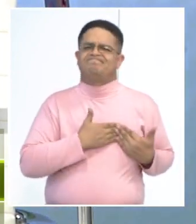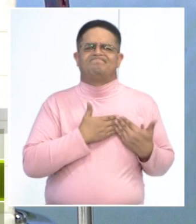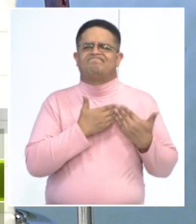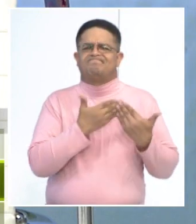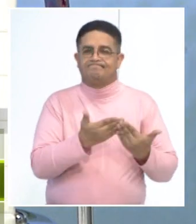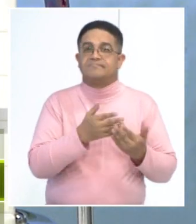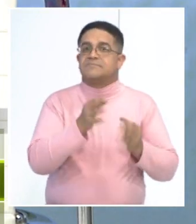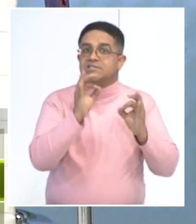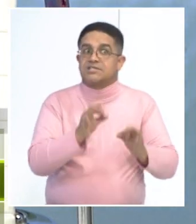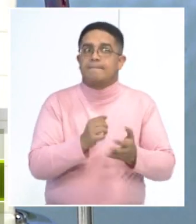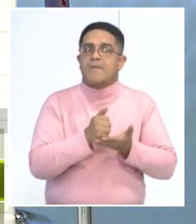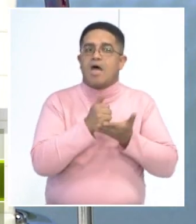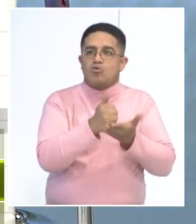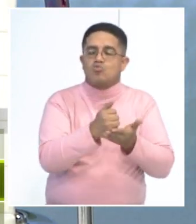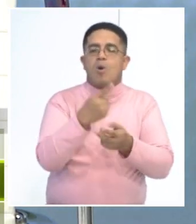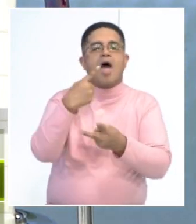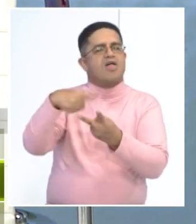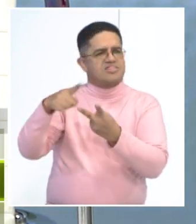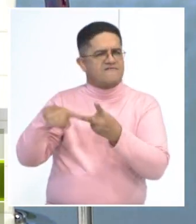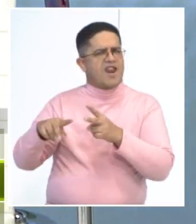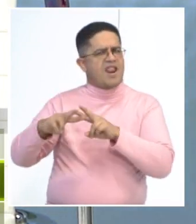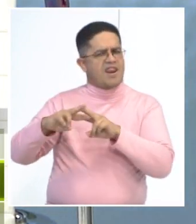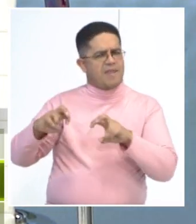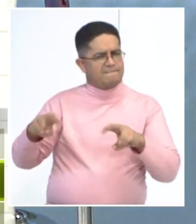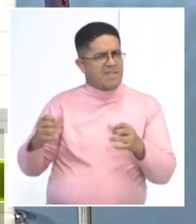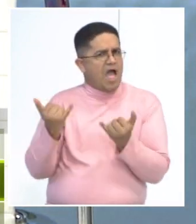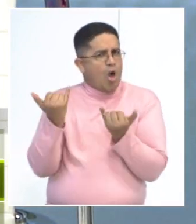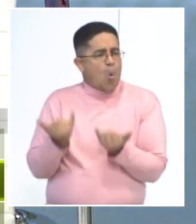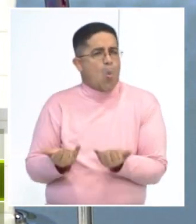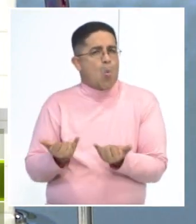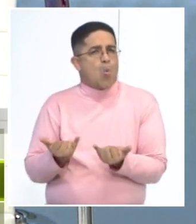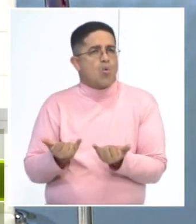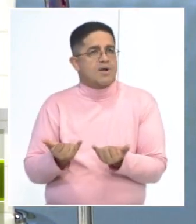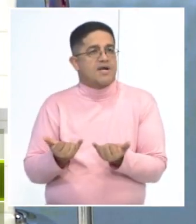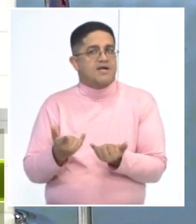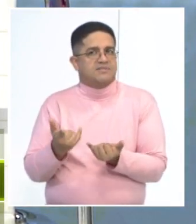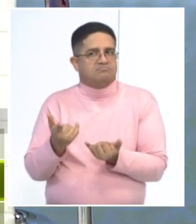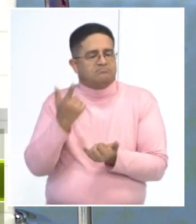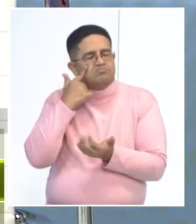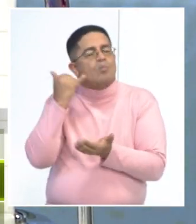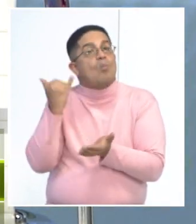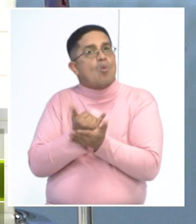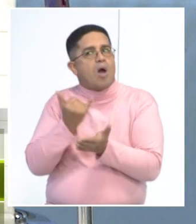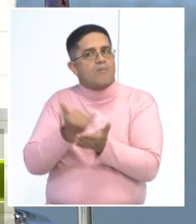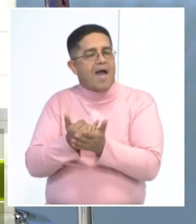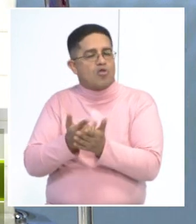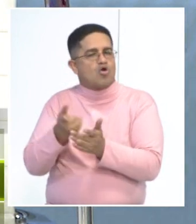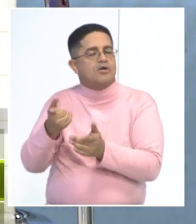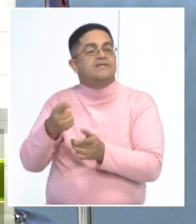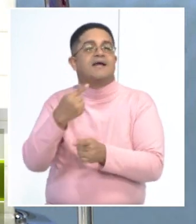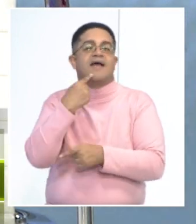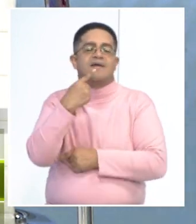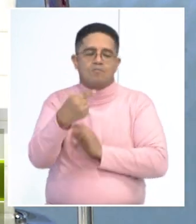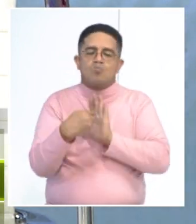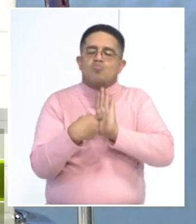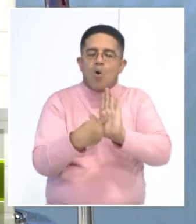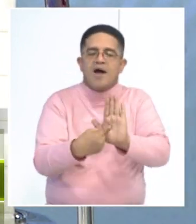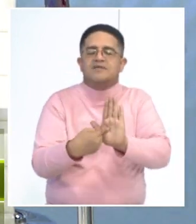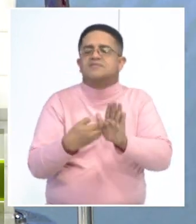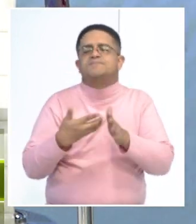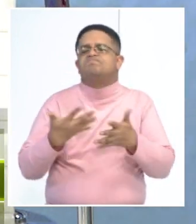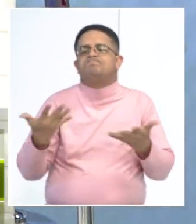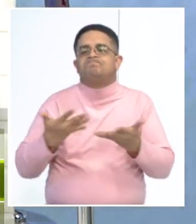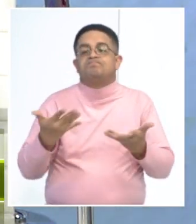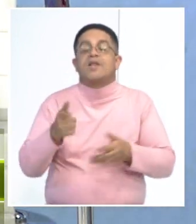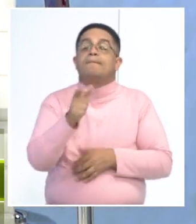Siempre va a ayudarte. Hay diferentes estudios hoy en día, neurocientíficos, que hablan y que muestran que